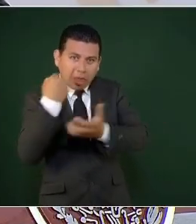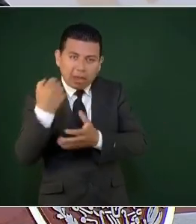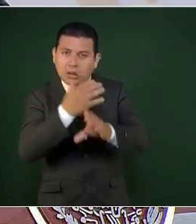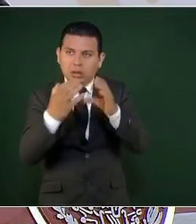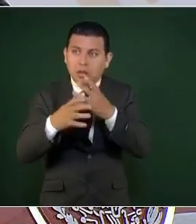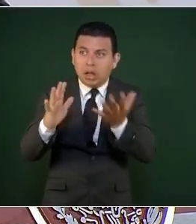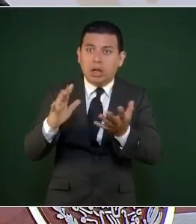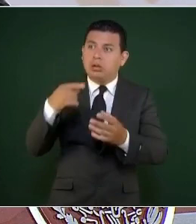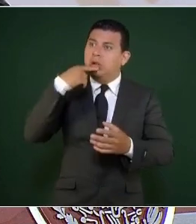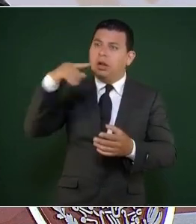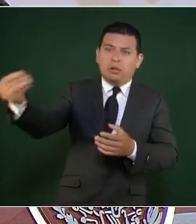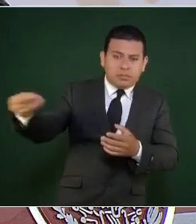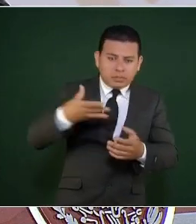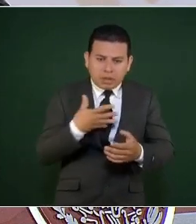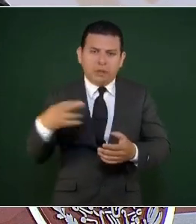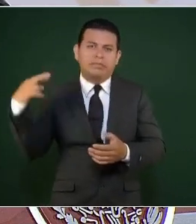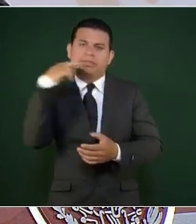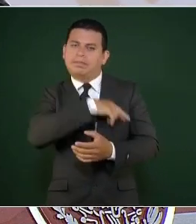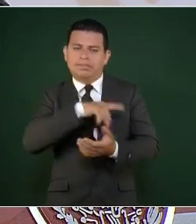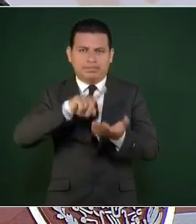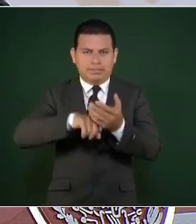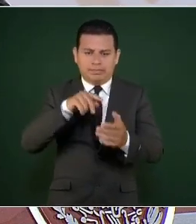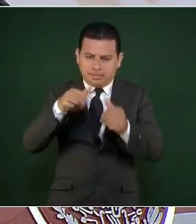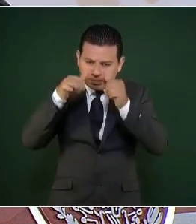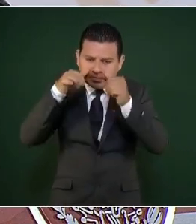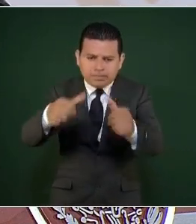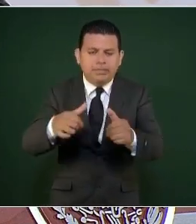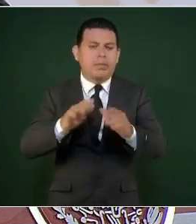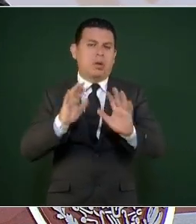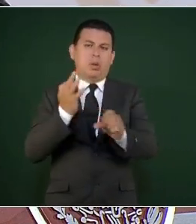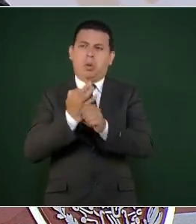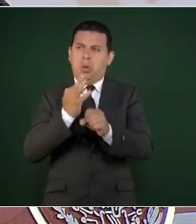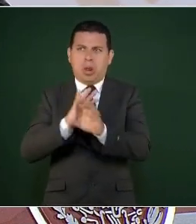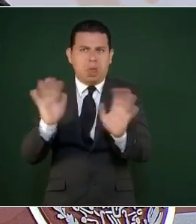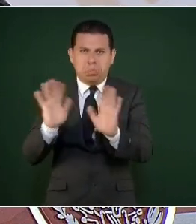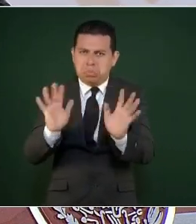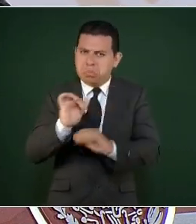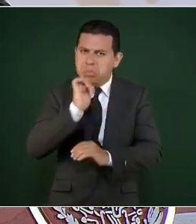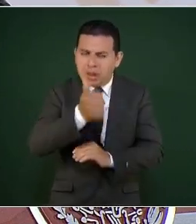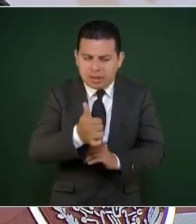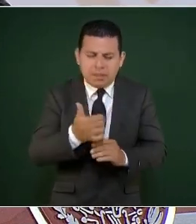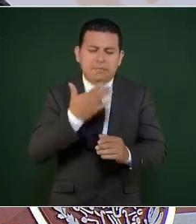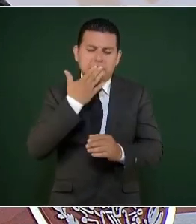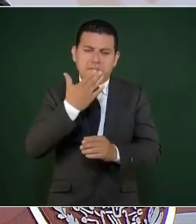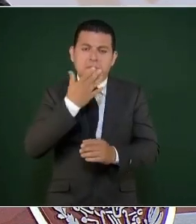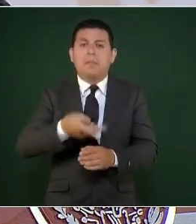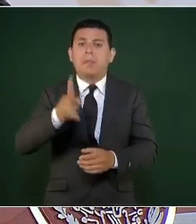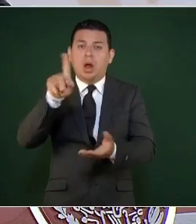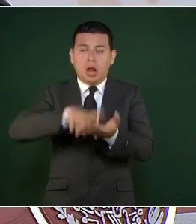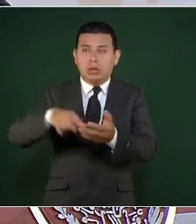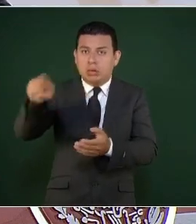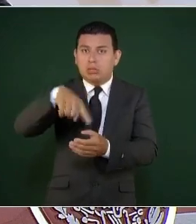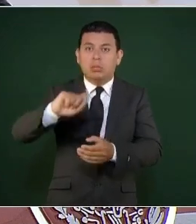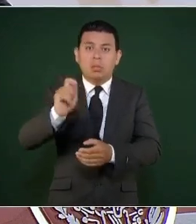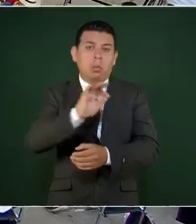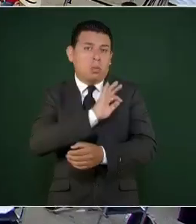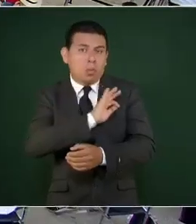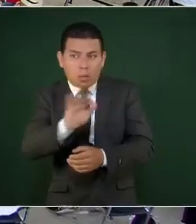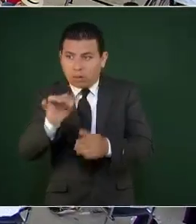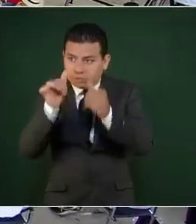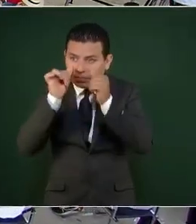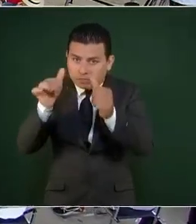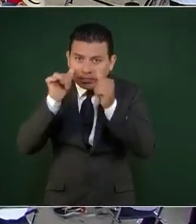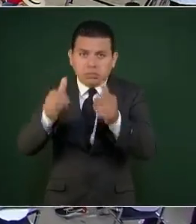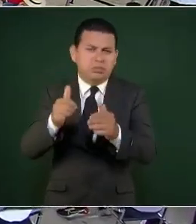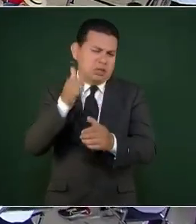las quejas que hubiéramos recibido. Al momento no es así, pero estamos en toda la disposición de atenderlos